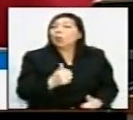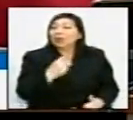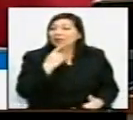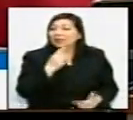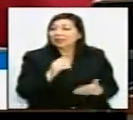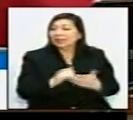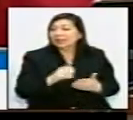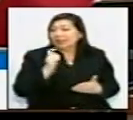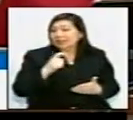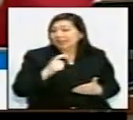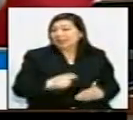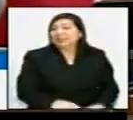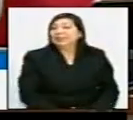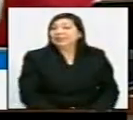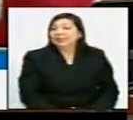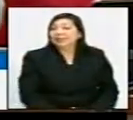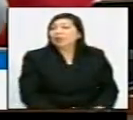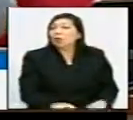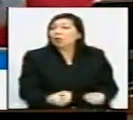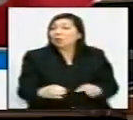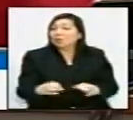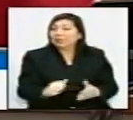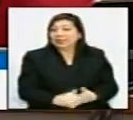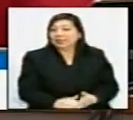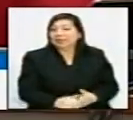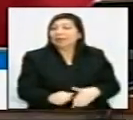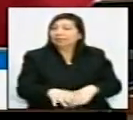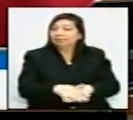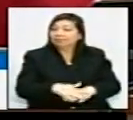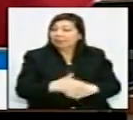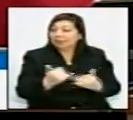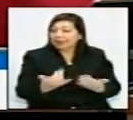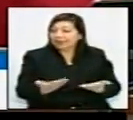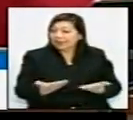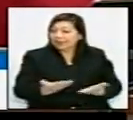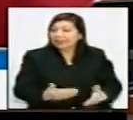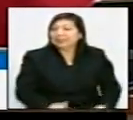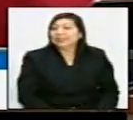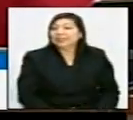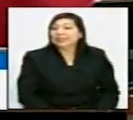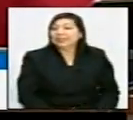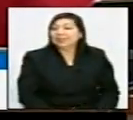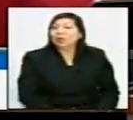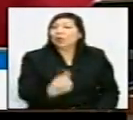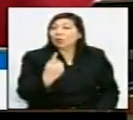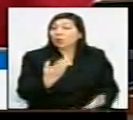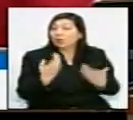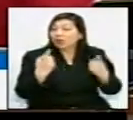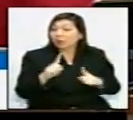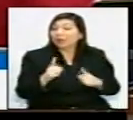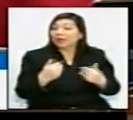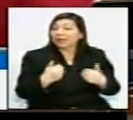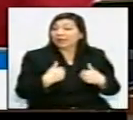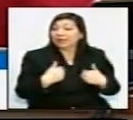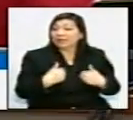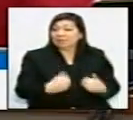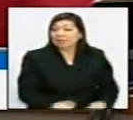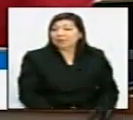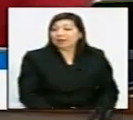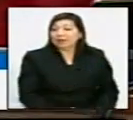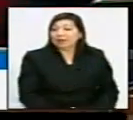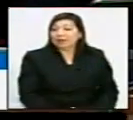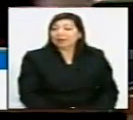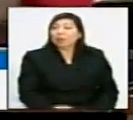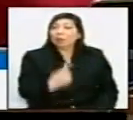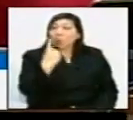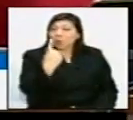las que se necesitan prioritariamente y cómo hacer una planificación de ese territorio. Entonces, uno de los acuerdos que tenemos es que vamos a